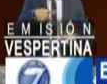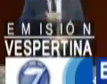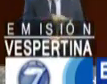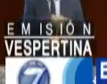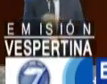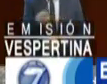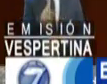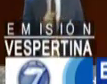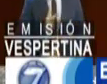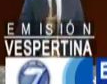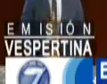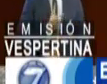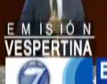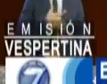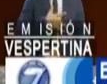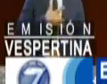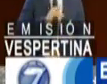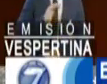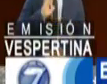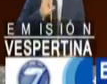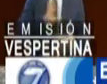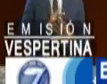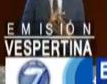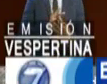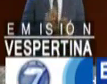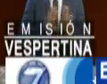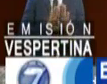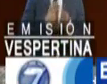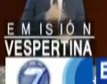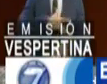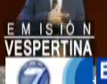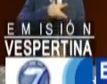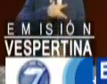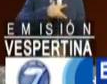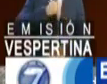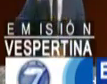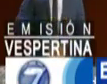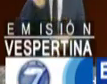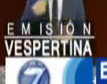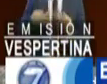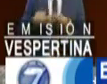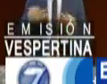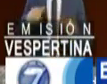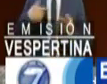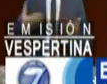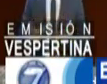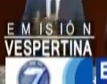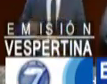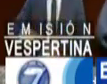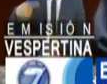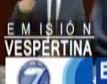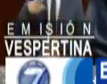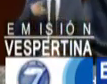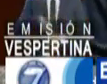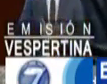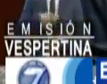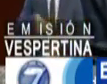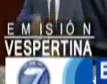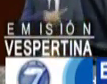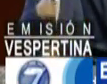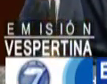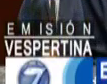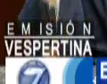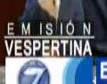siempre encuentro un retazo de mi tierra, porque, como todos ustedes saben, Guatemala tiene algo de México